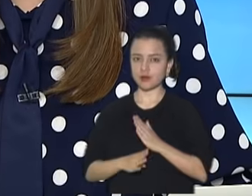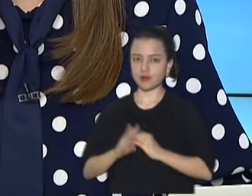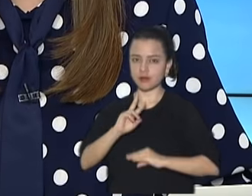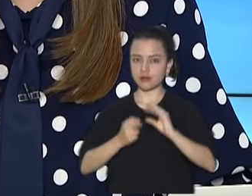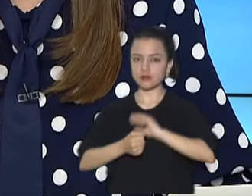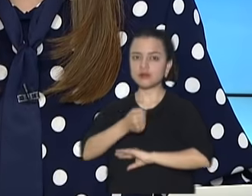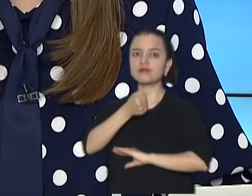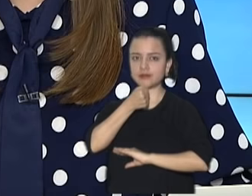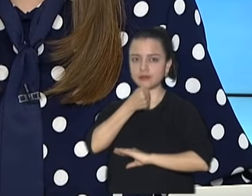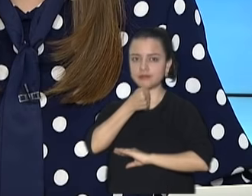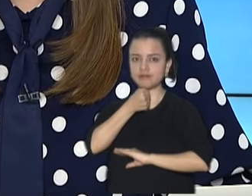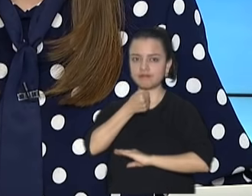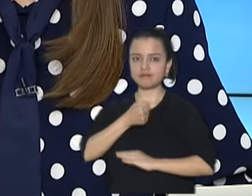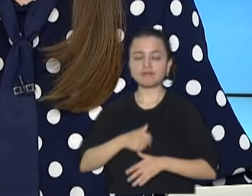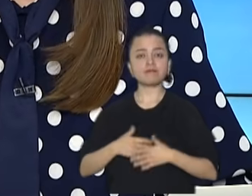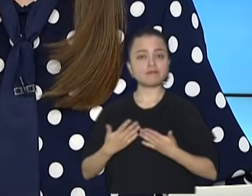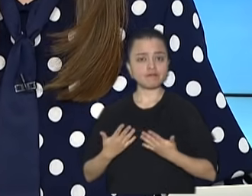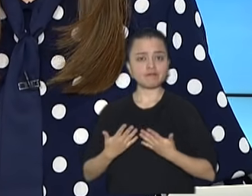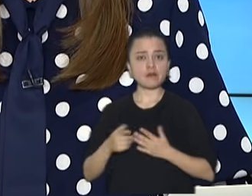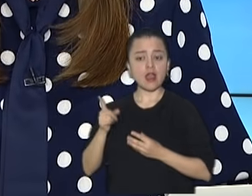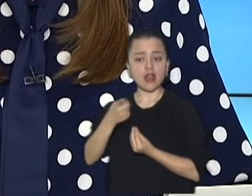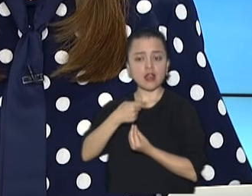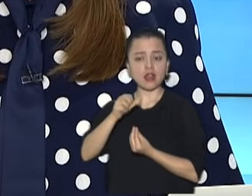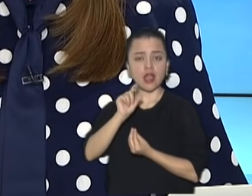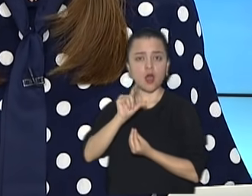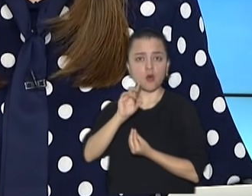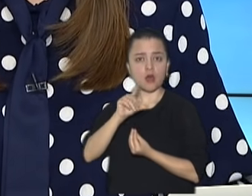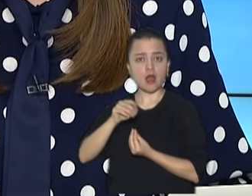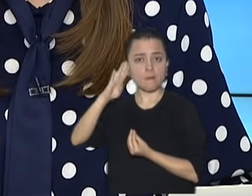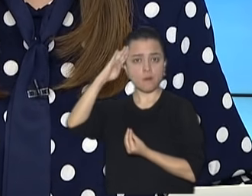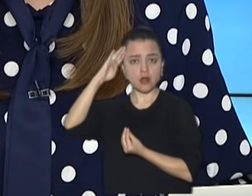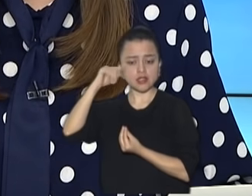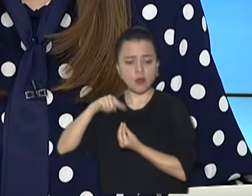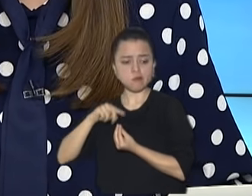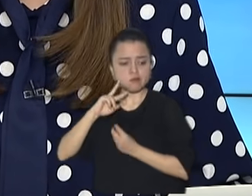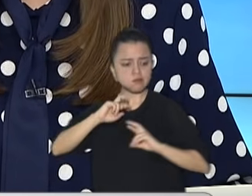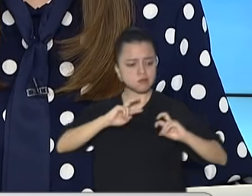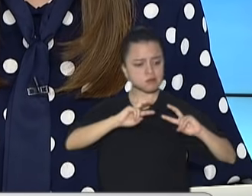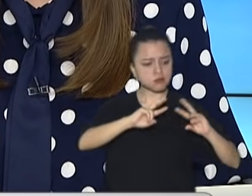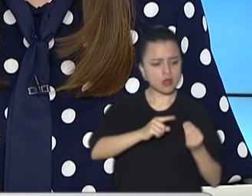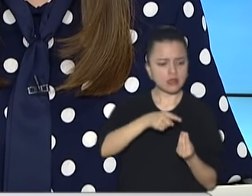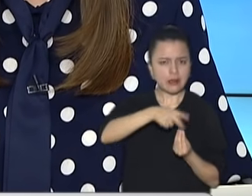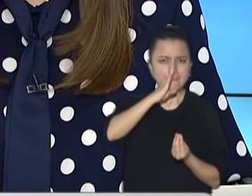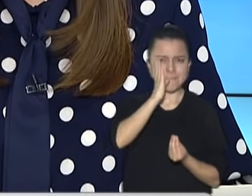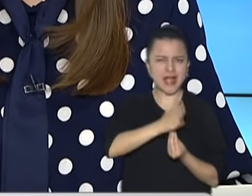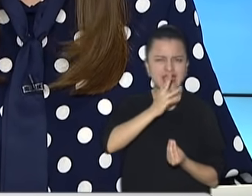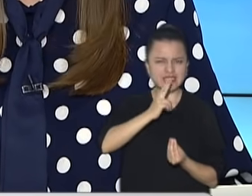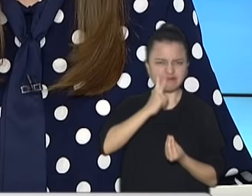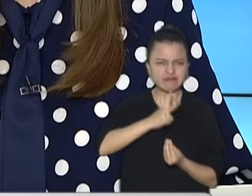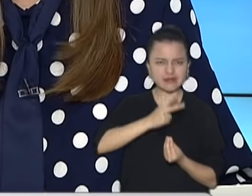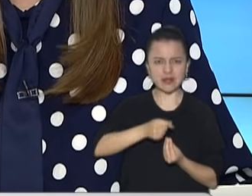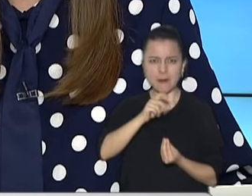Seguimos en Noticentro 1 CMI. El GAULA de la policía logró desarticular una banda conocida como los